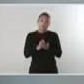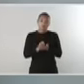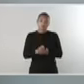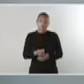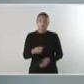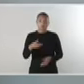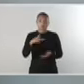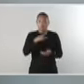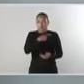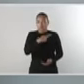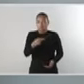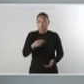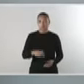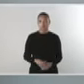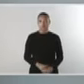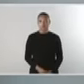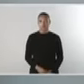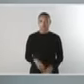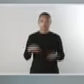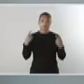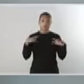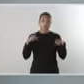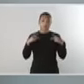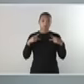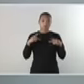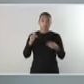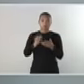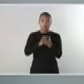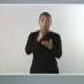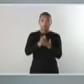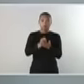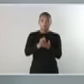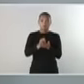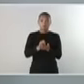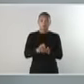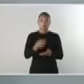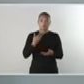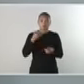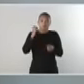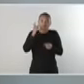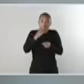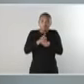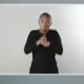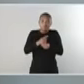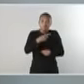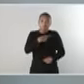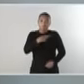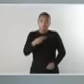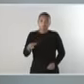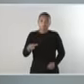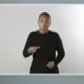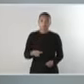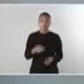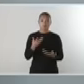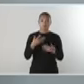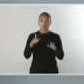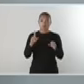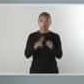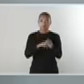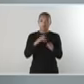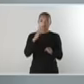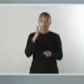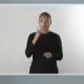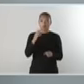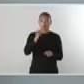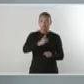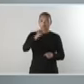de pobreza la gente en Tamaulipas se encuentra empobrecida ya que solo cuatro